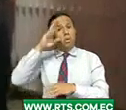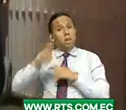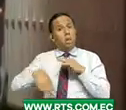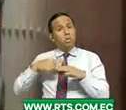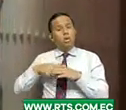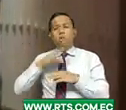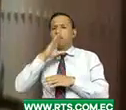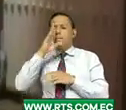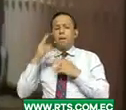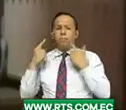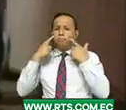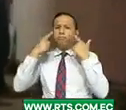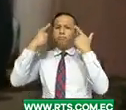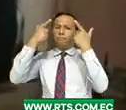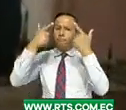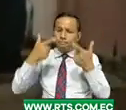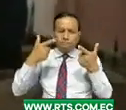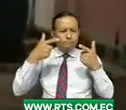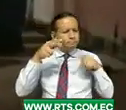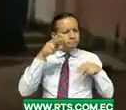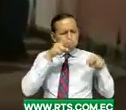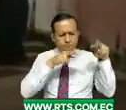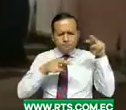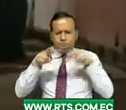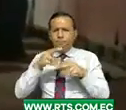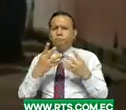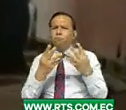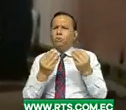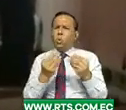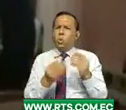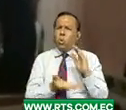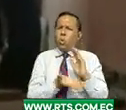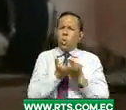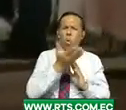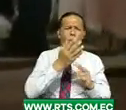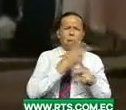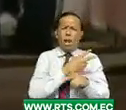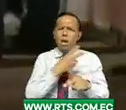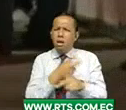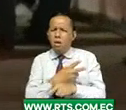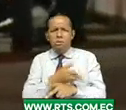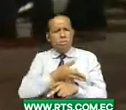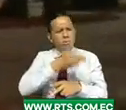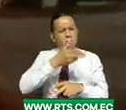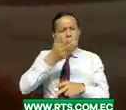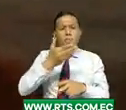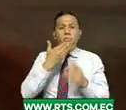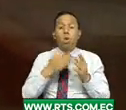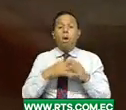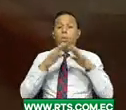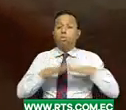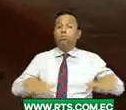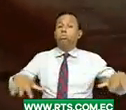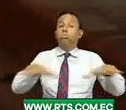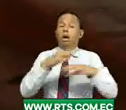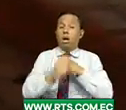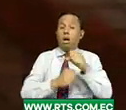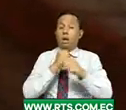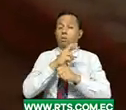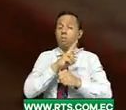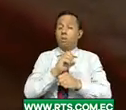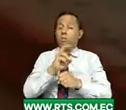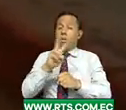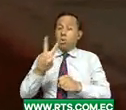el alto índice de criminalidad. Recordemos también que en la zona 8, en lo que va de este 2022, ya sobrepasamos